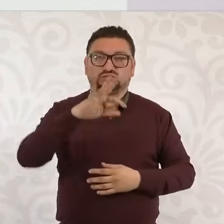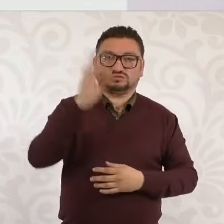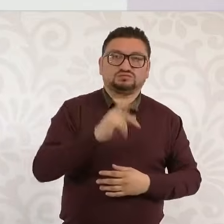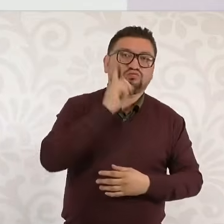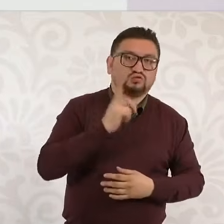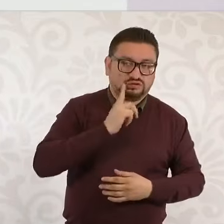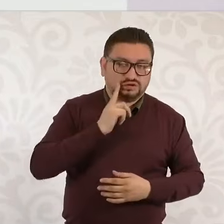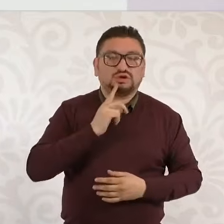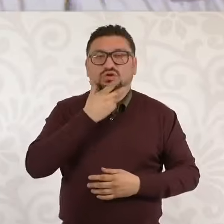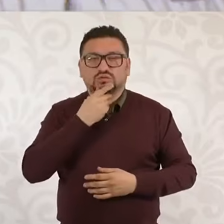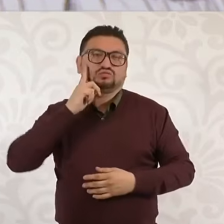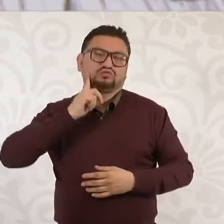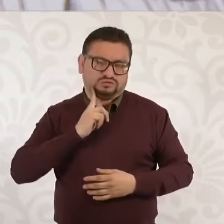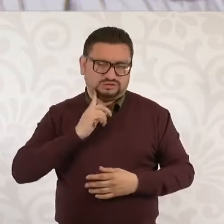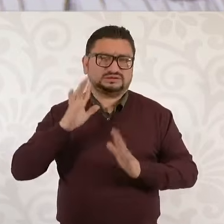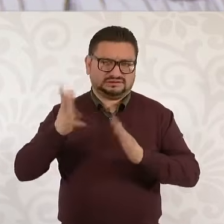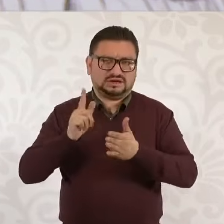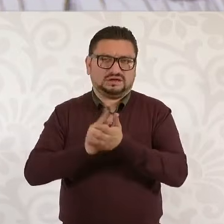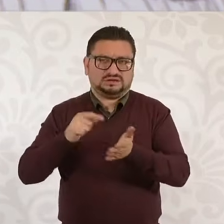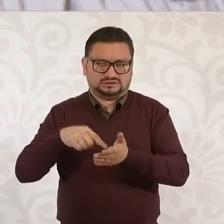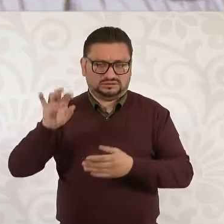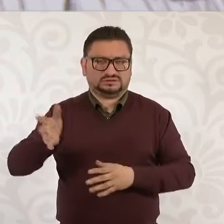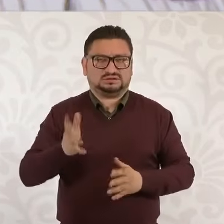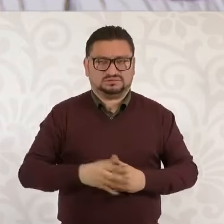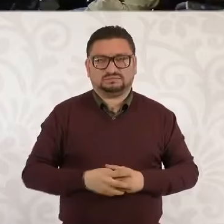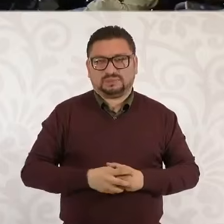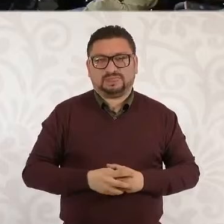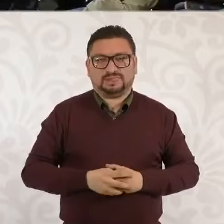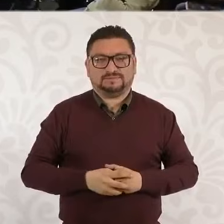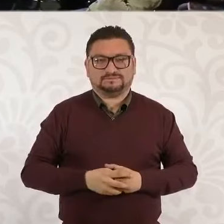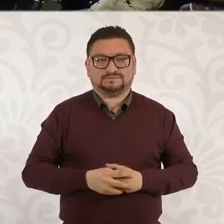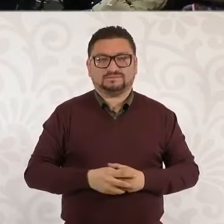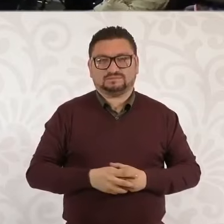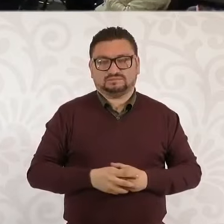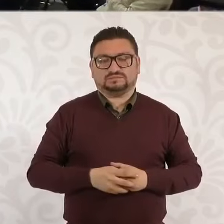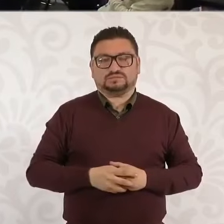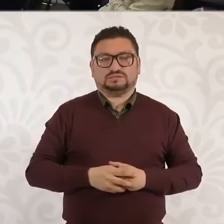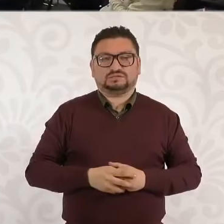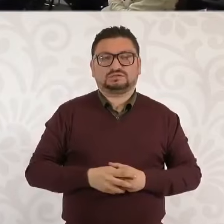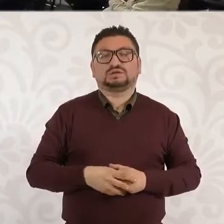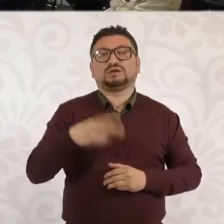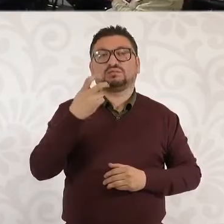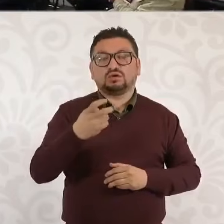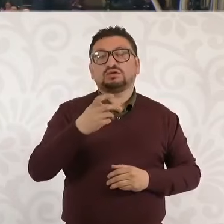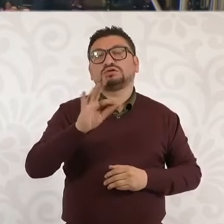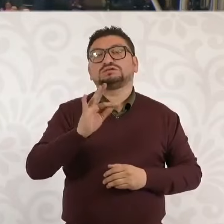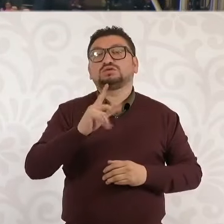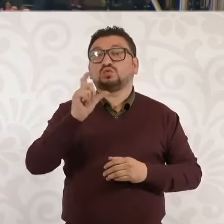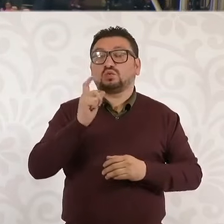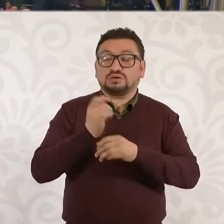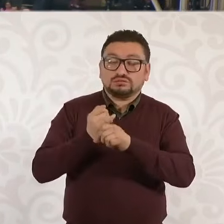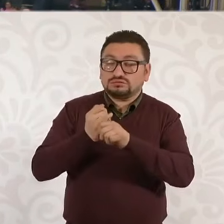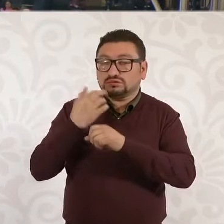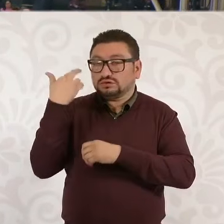ley. Eso no se puso aquí, pero ya está incorporado. La igualdad. Sí, la paridad. Entonces, que se pudiera hacer más eficiente, en esta revisión